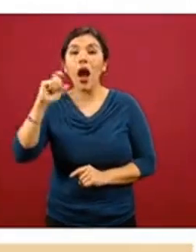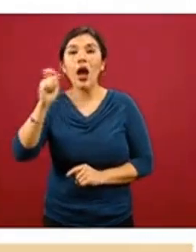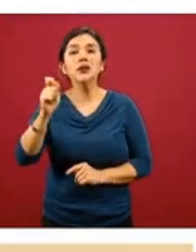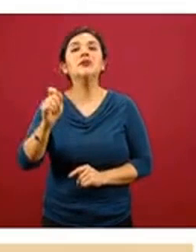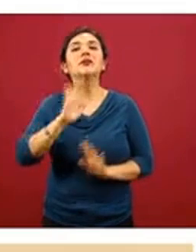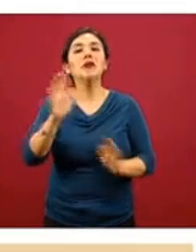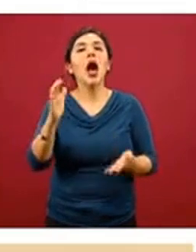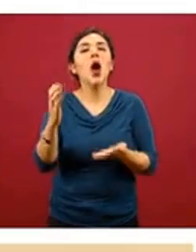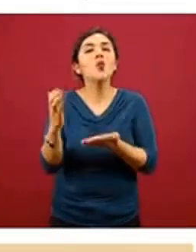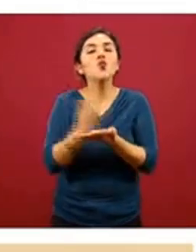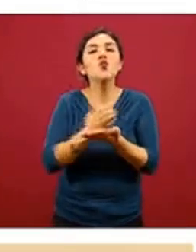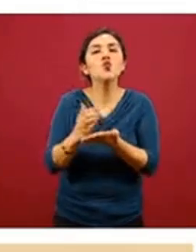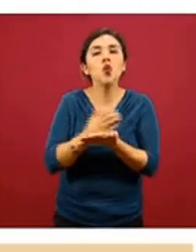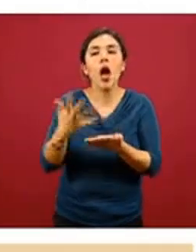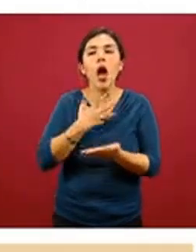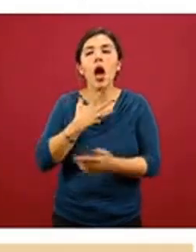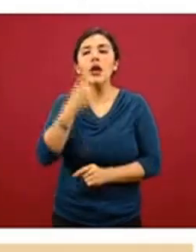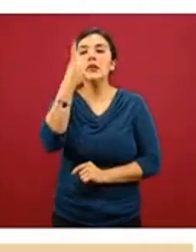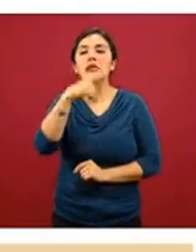representan